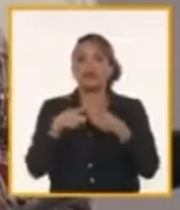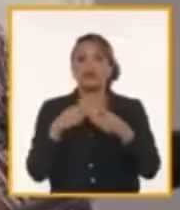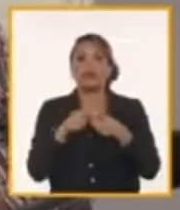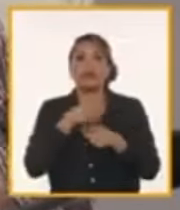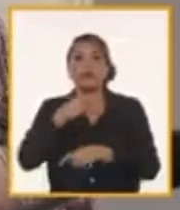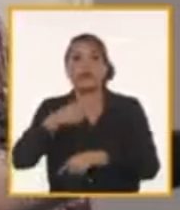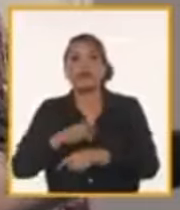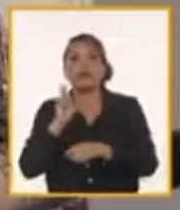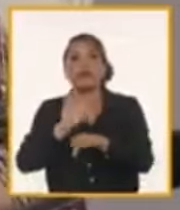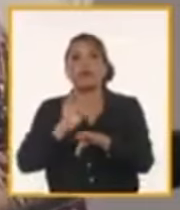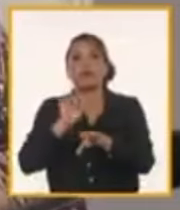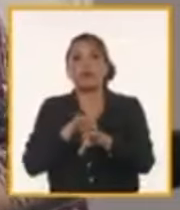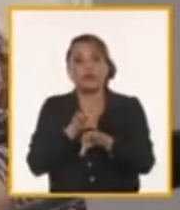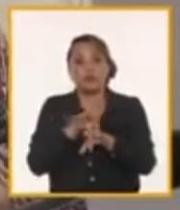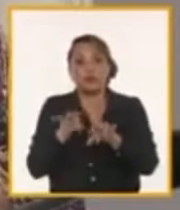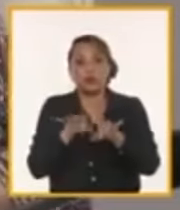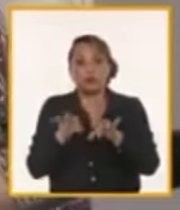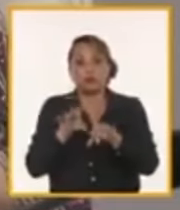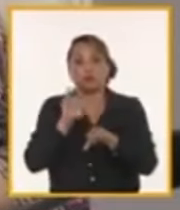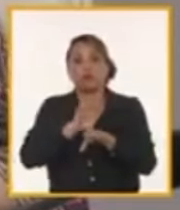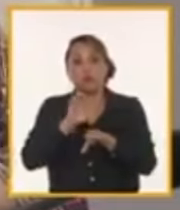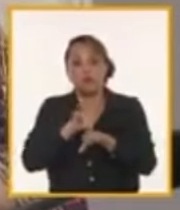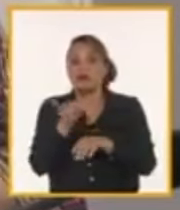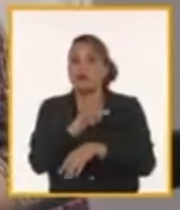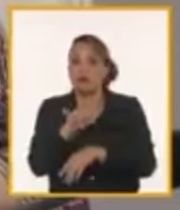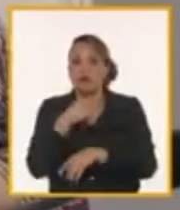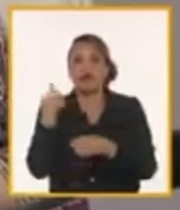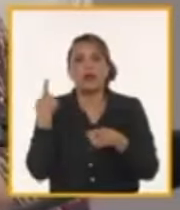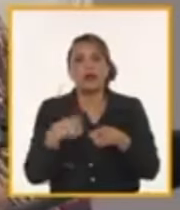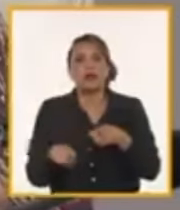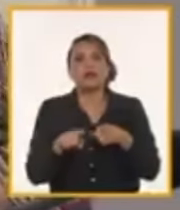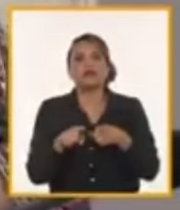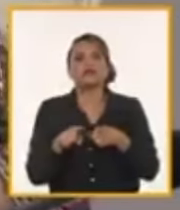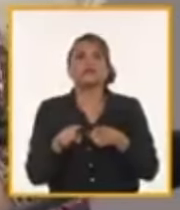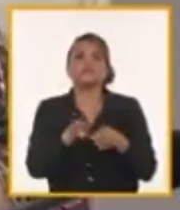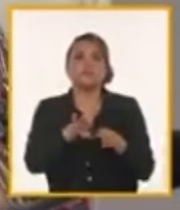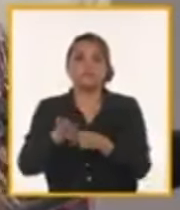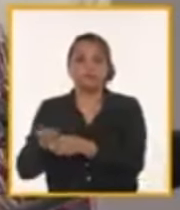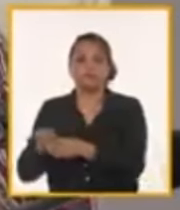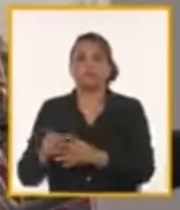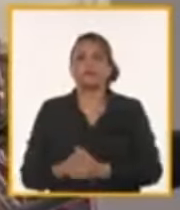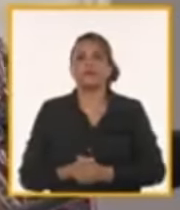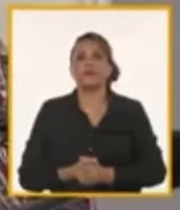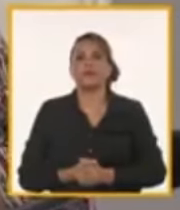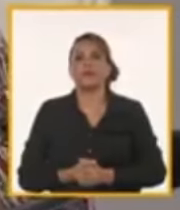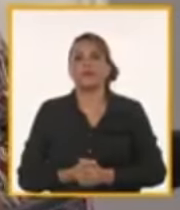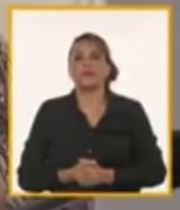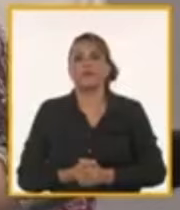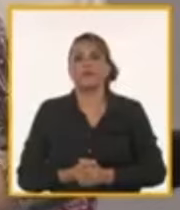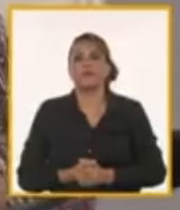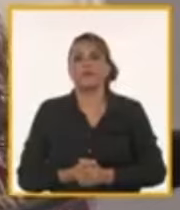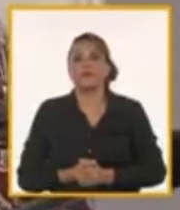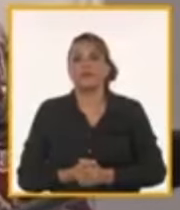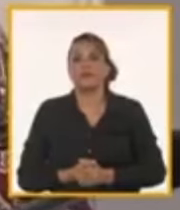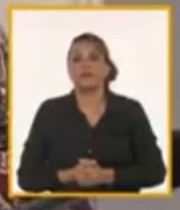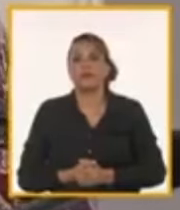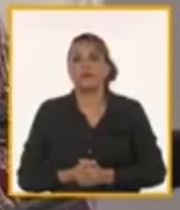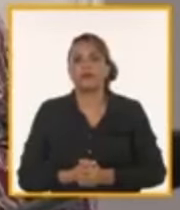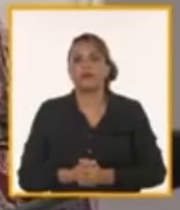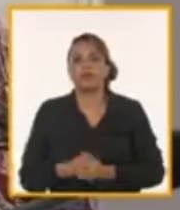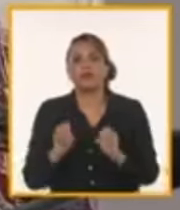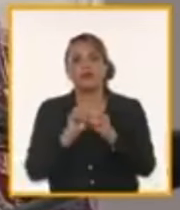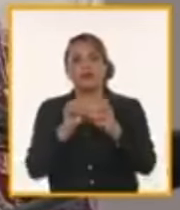computación y eh estamos también también quería anunciarlo eh lanzando una red de jóvenes estudiantes y